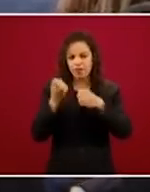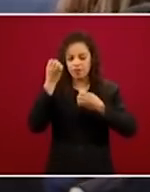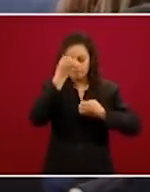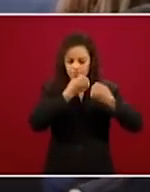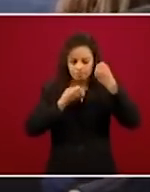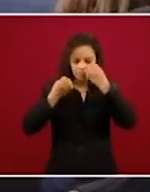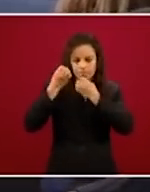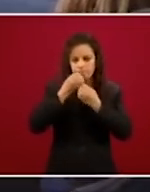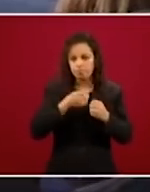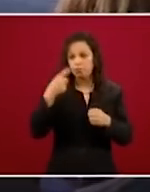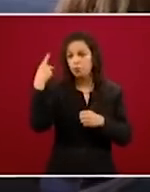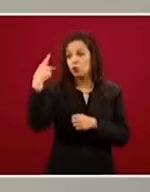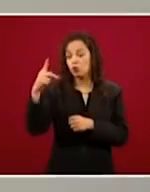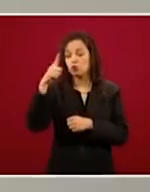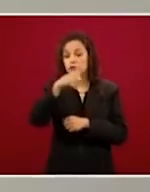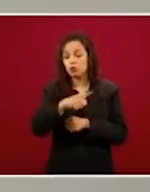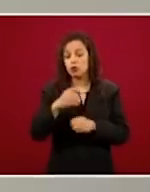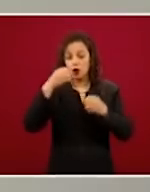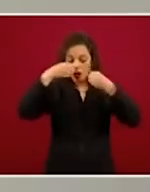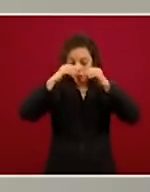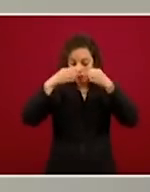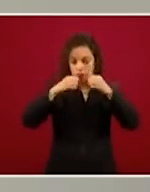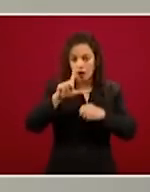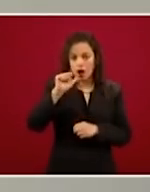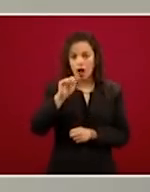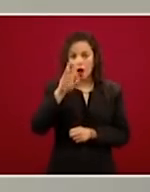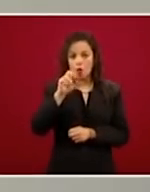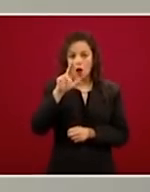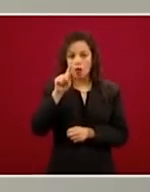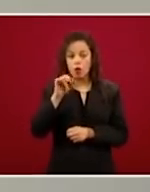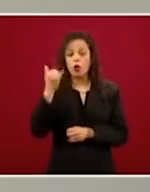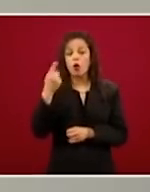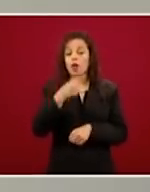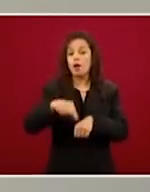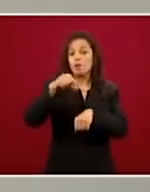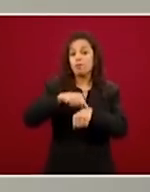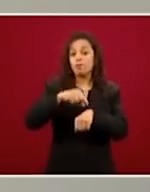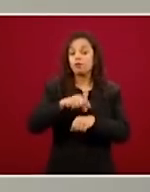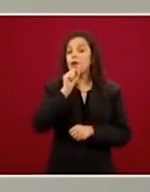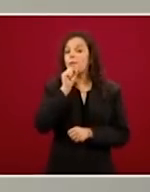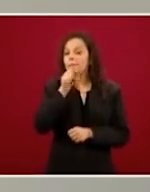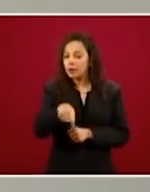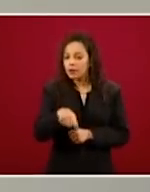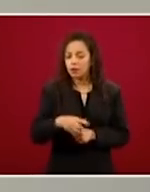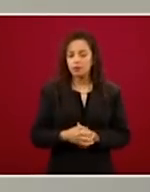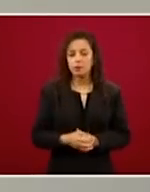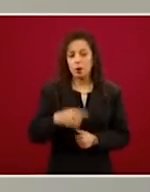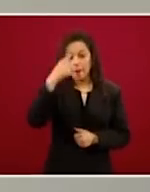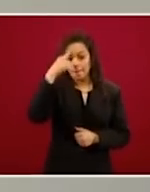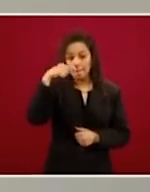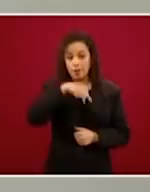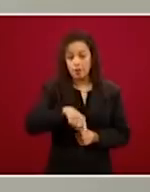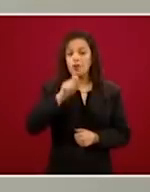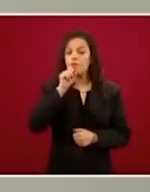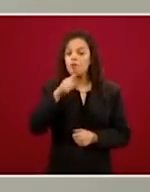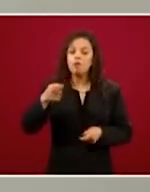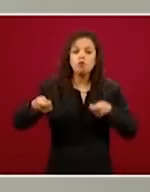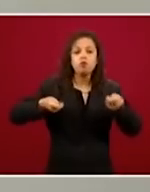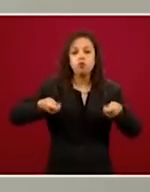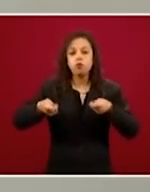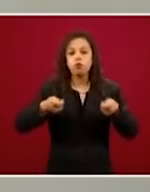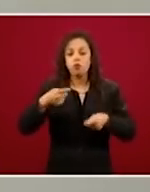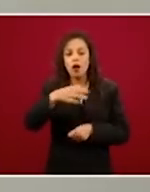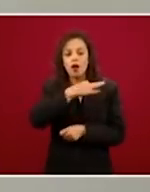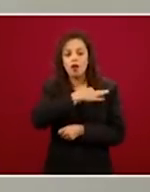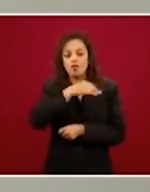protocolo de laboratorio el protocolo de atención médica y la semana pasada publicamos el protocolo de control de infecciones que implica